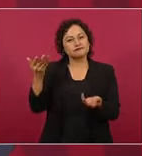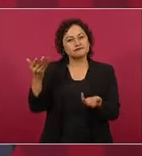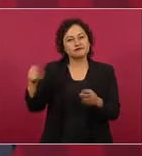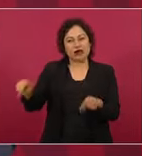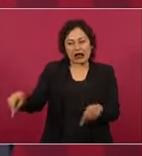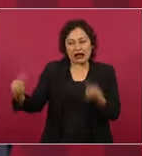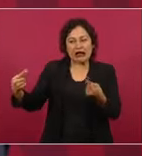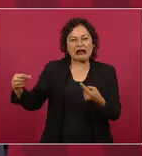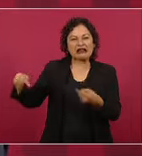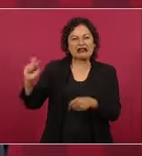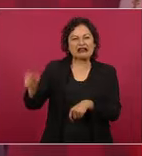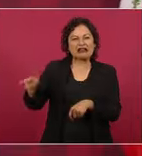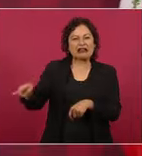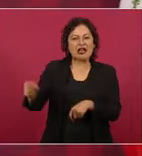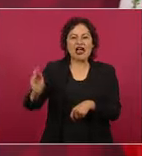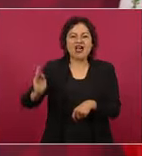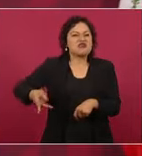rechazar todo,